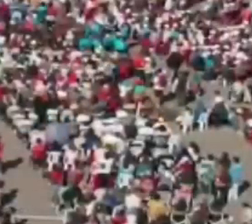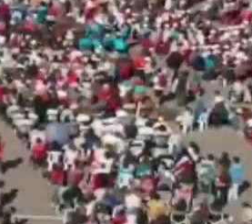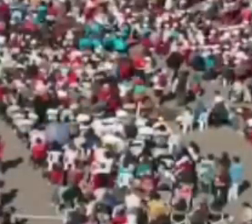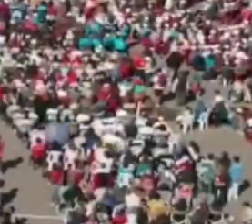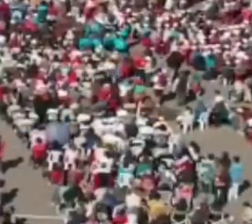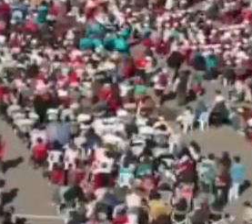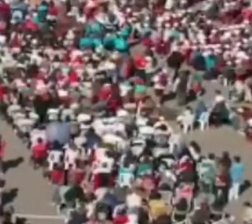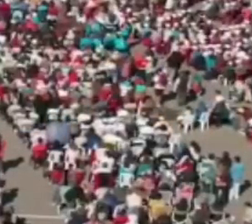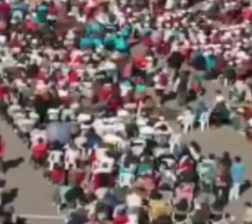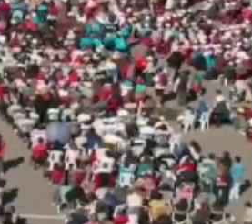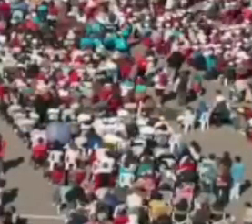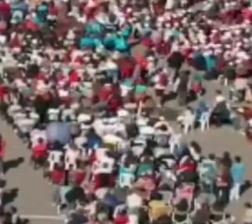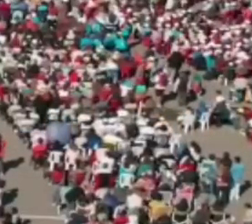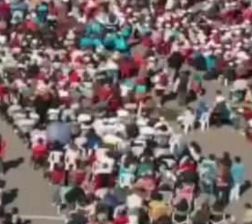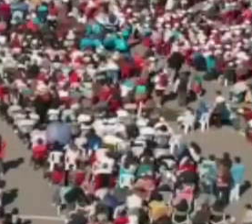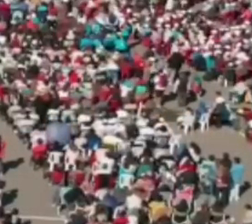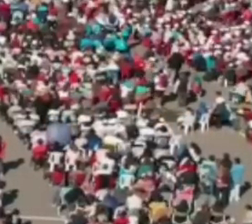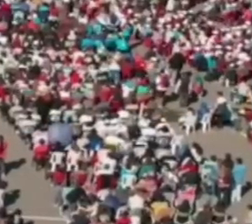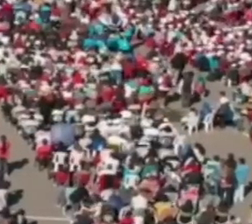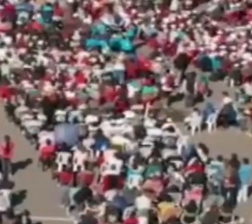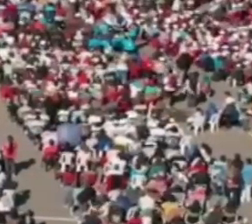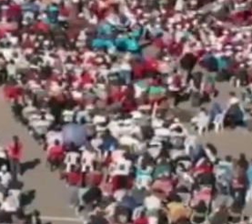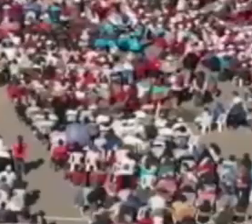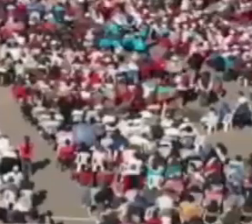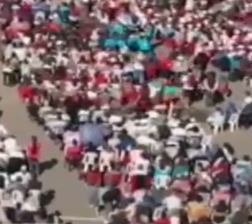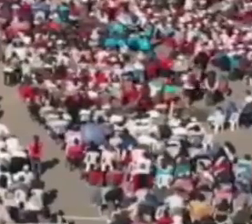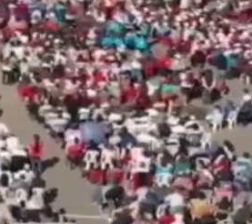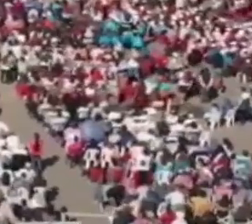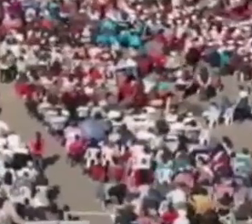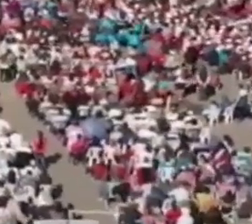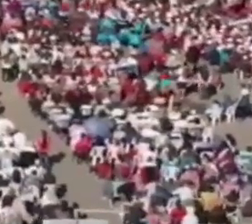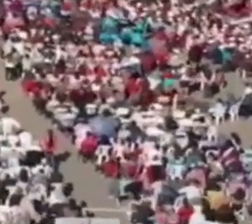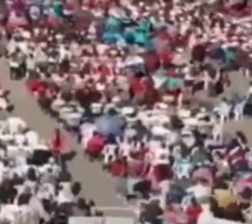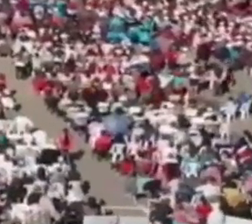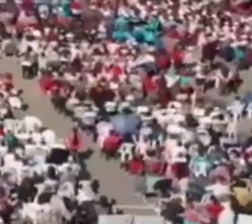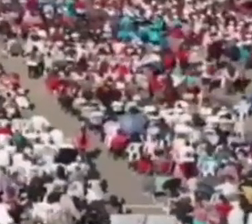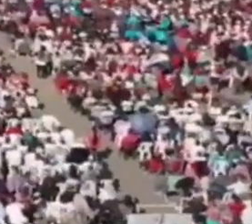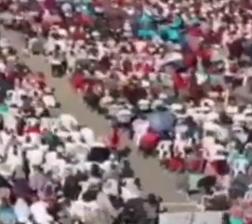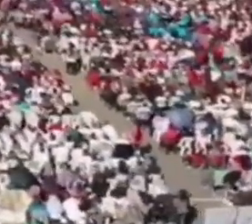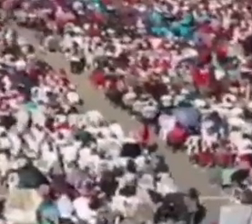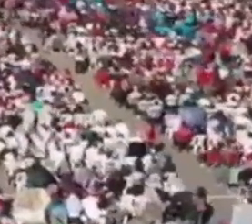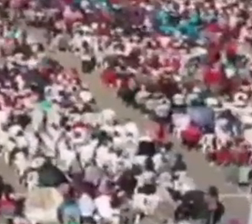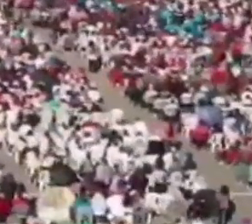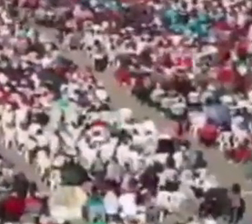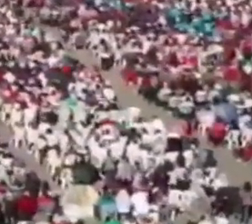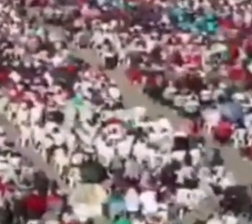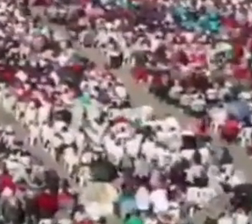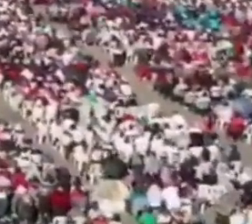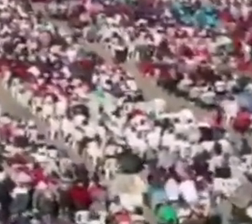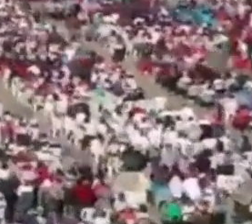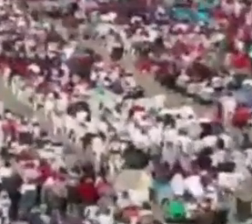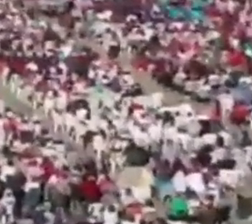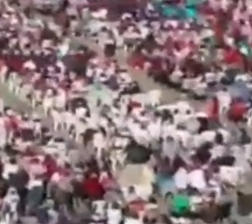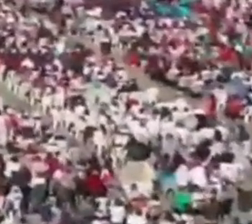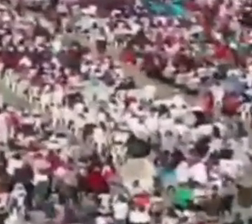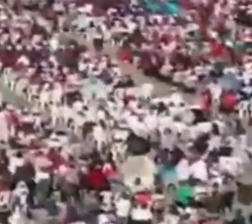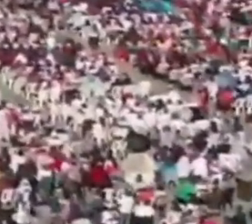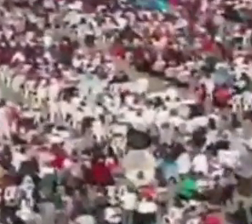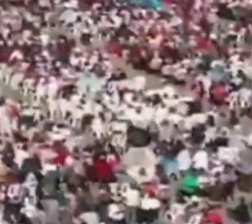instrumentalizarla, pretendiendo una actitud de servir por parte del clero y pasiva por parte de los